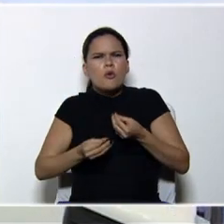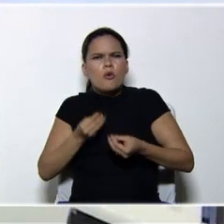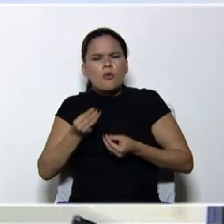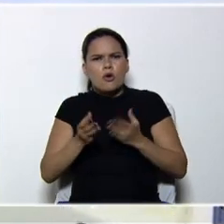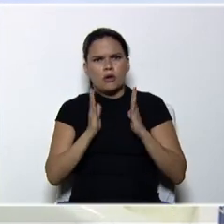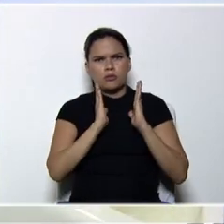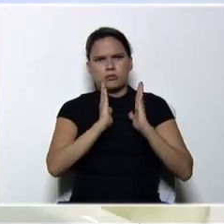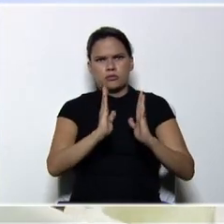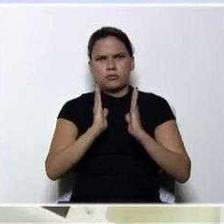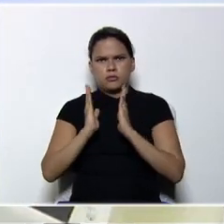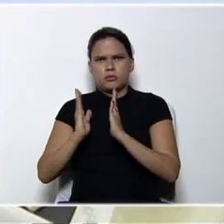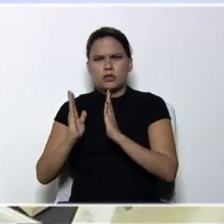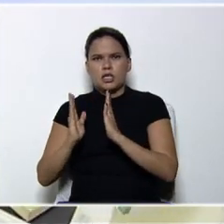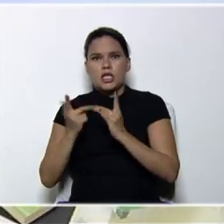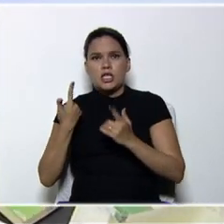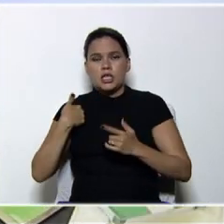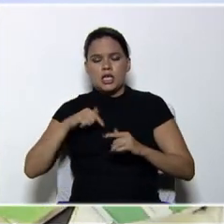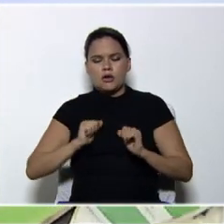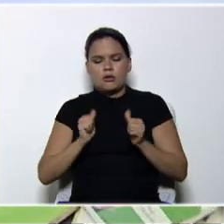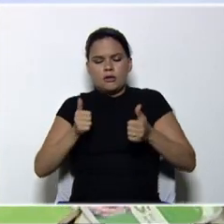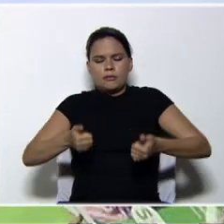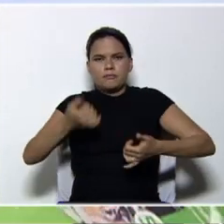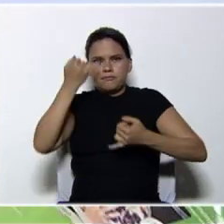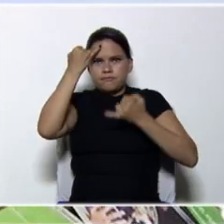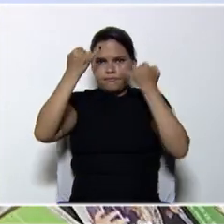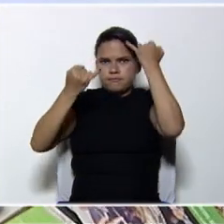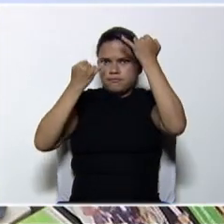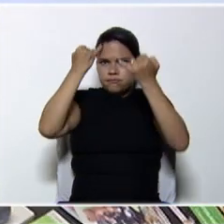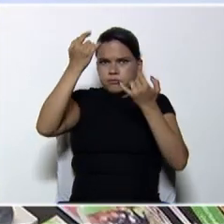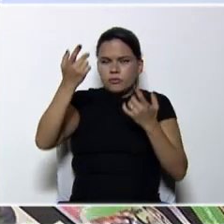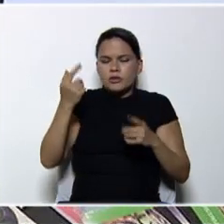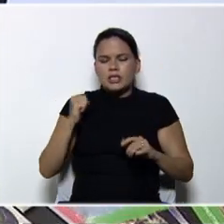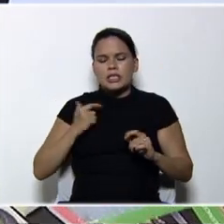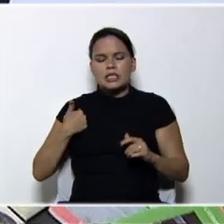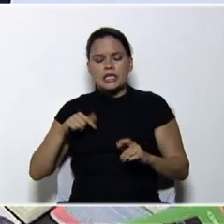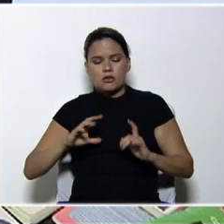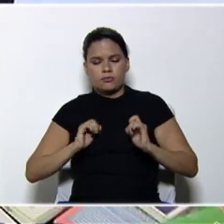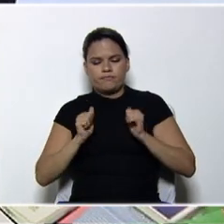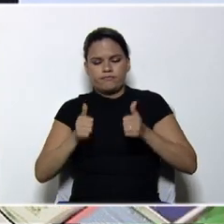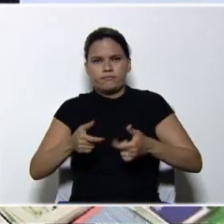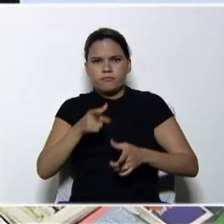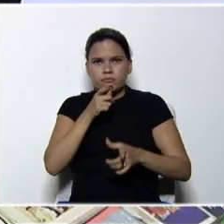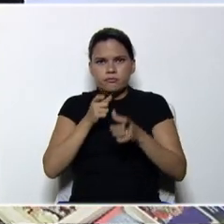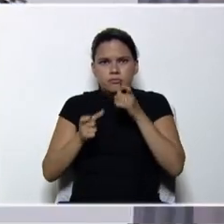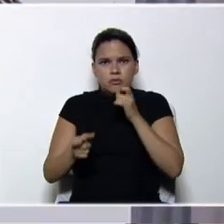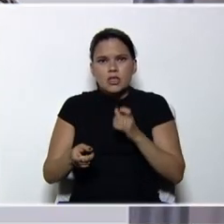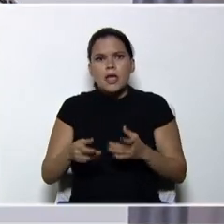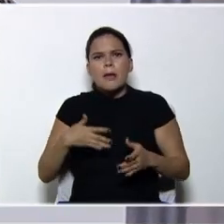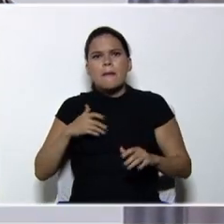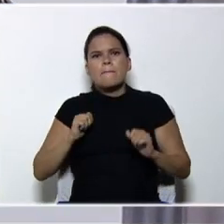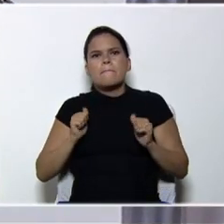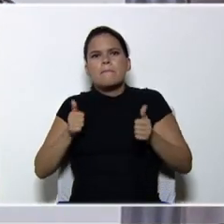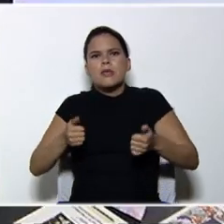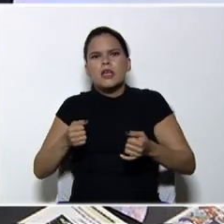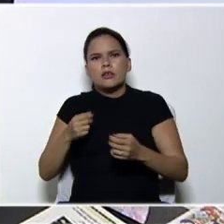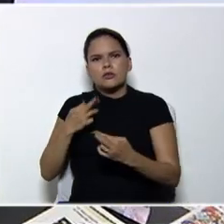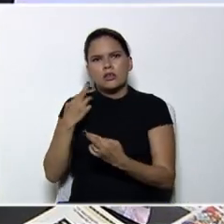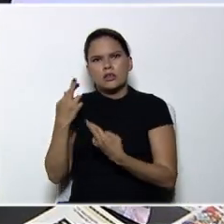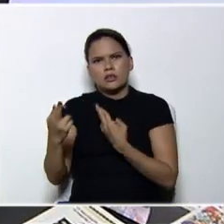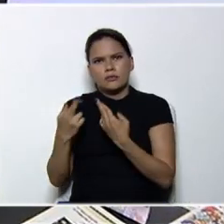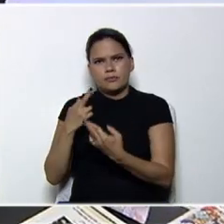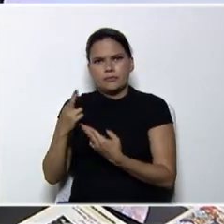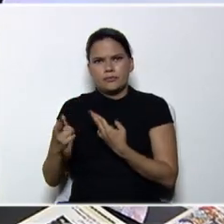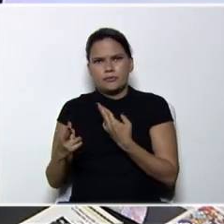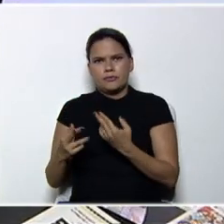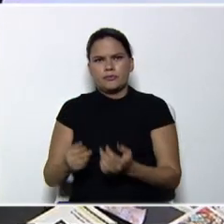estructurar esto, tengo que partir de esas ideas, tengo que partir de esas preguntas y entonces empiezo a relacionarlo. Y lo vamos a hacer de la